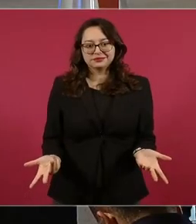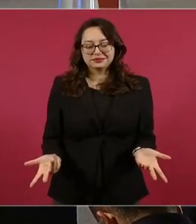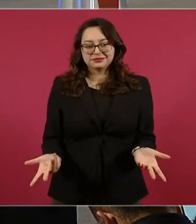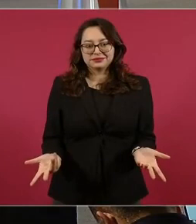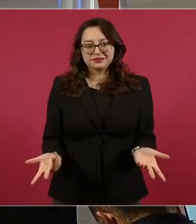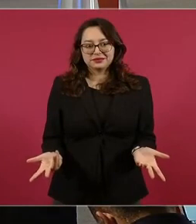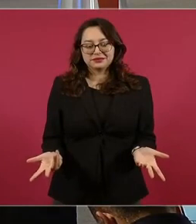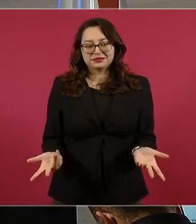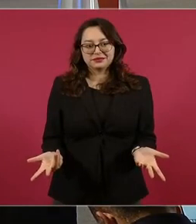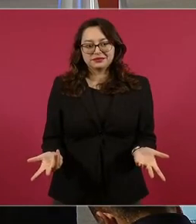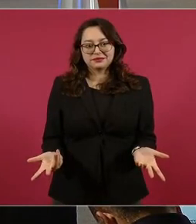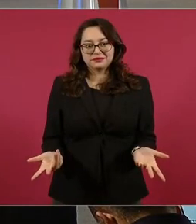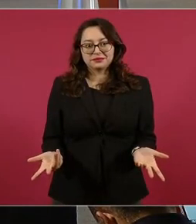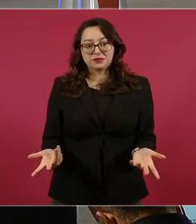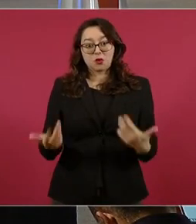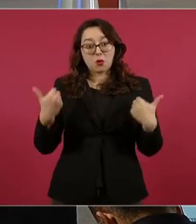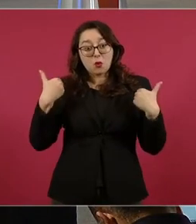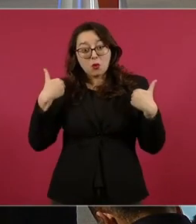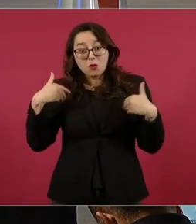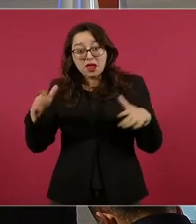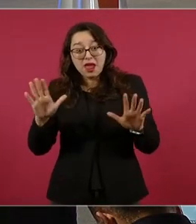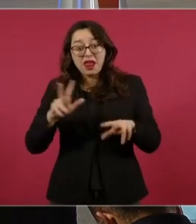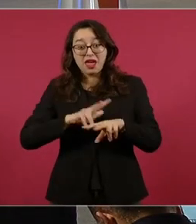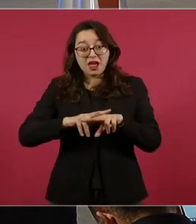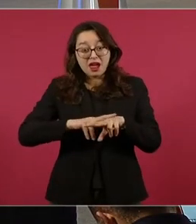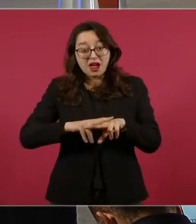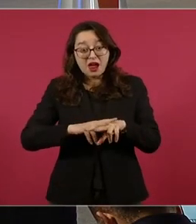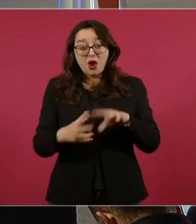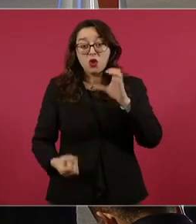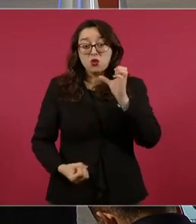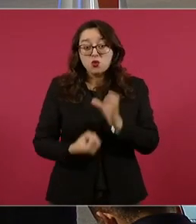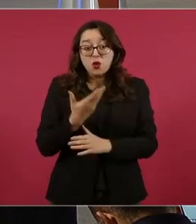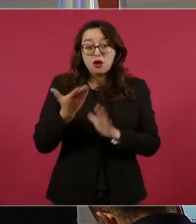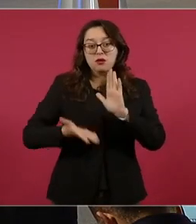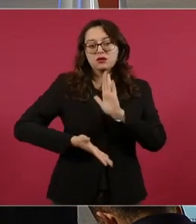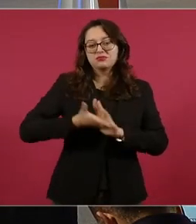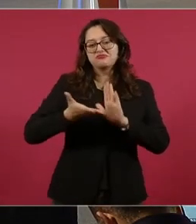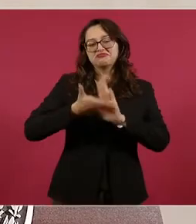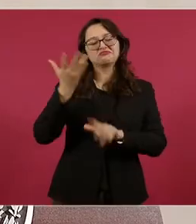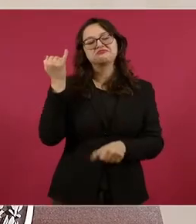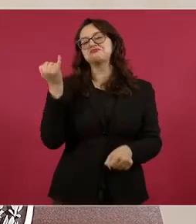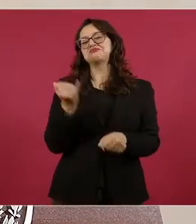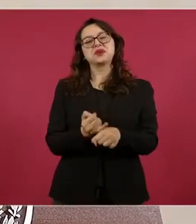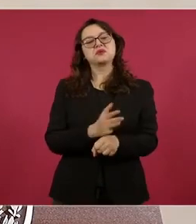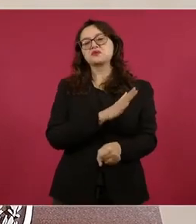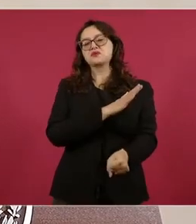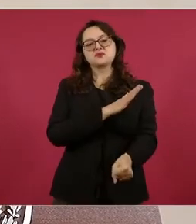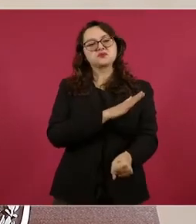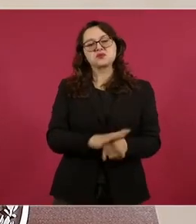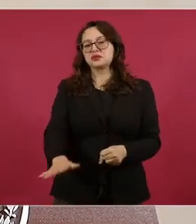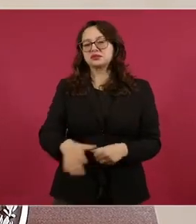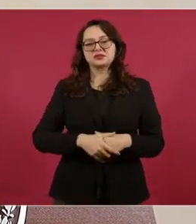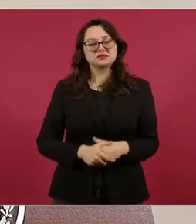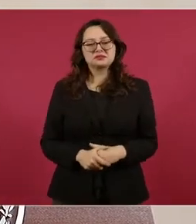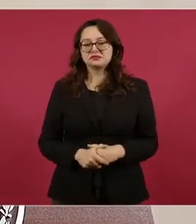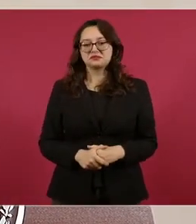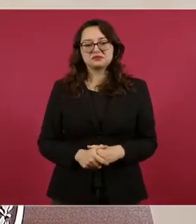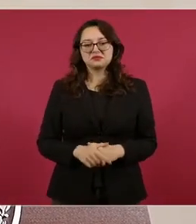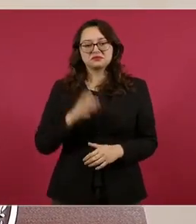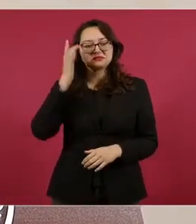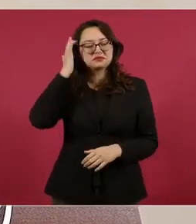construir líneas nuevas no se puede llueven